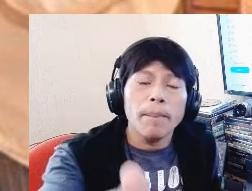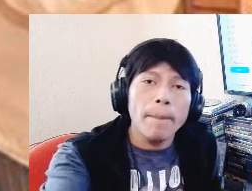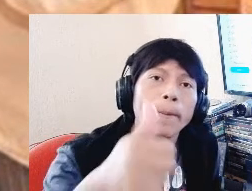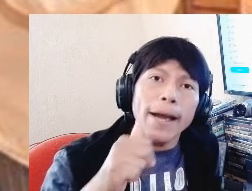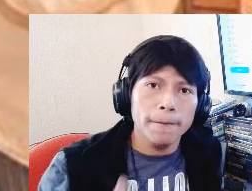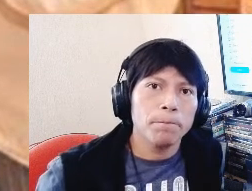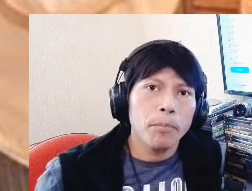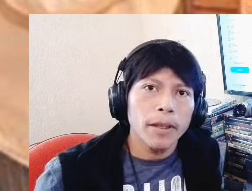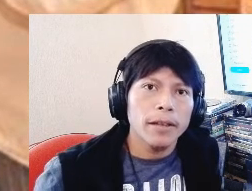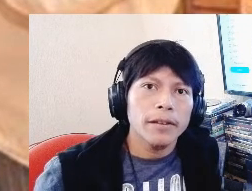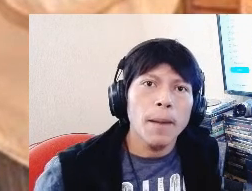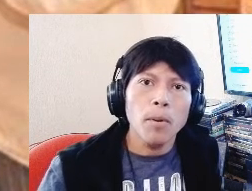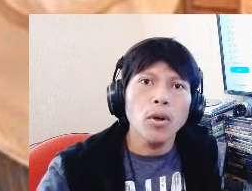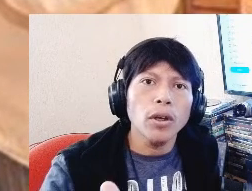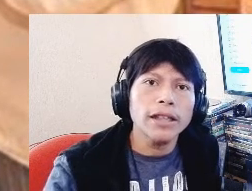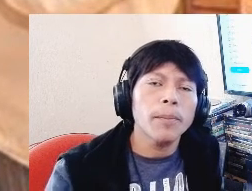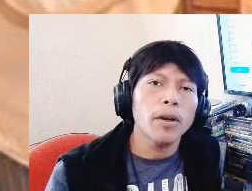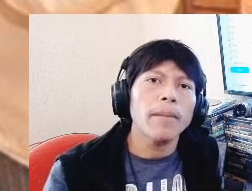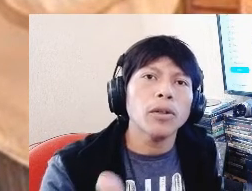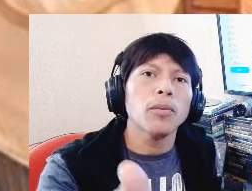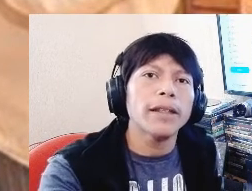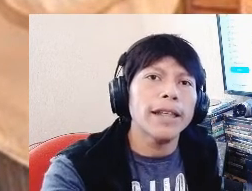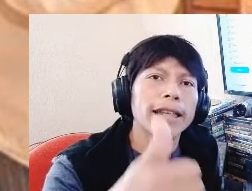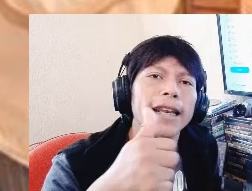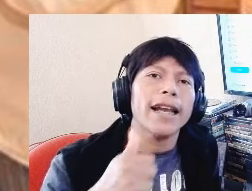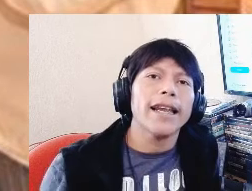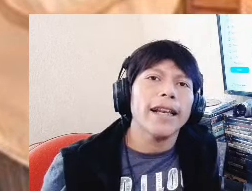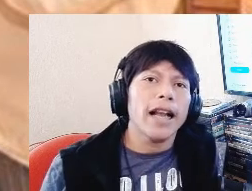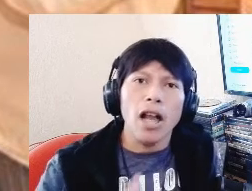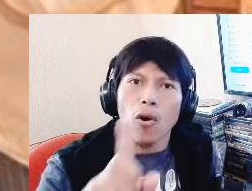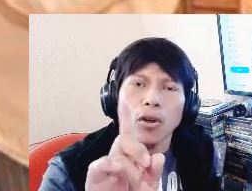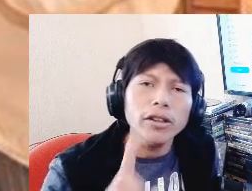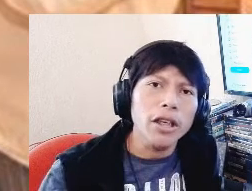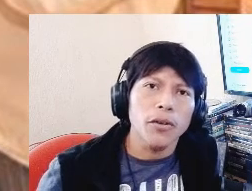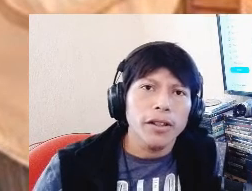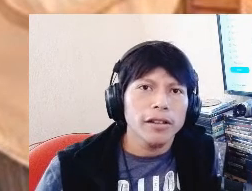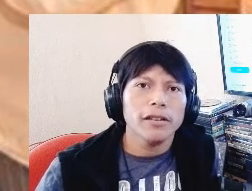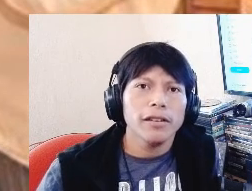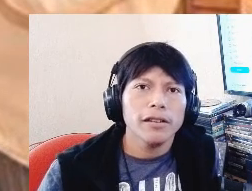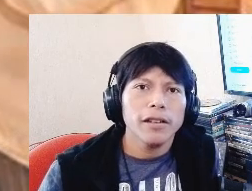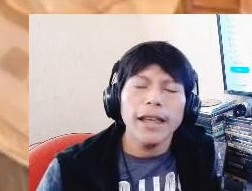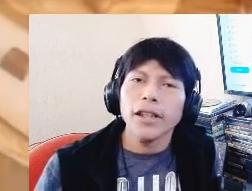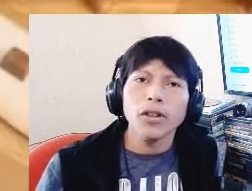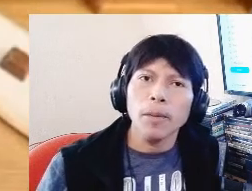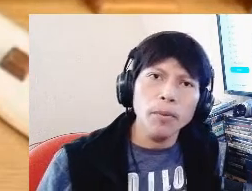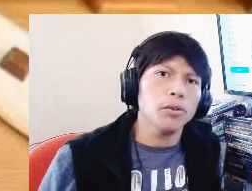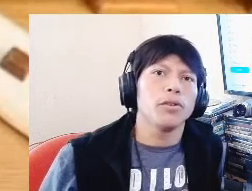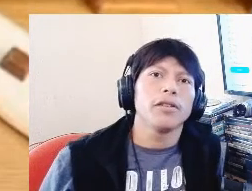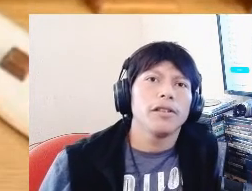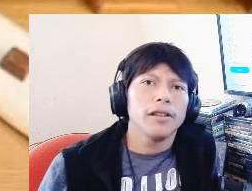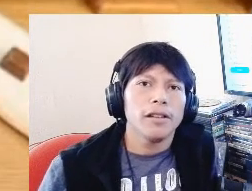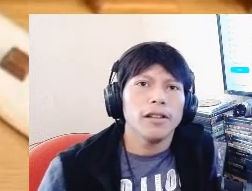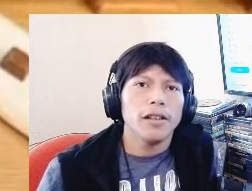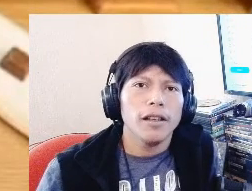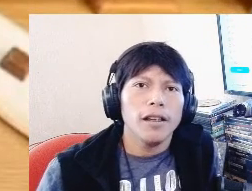mi papá te apoyó con este programa, tú me tienes que regalar el cacao. No, señores, Ese no es el